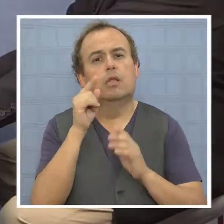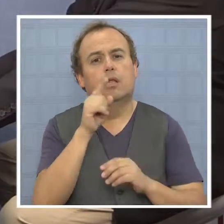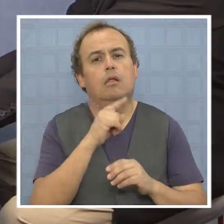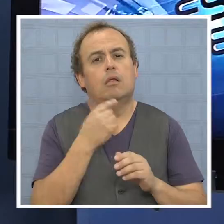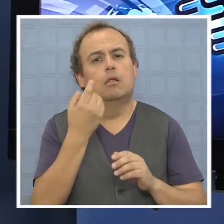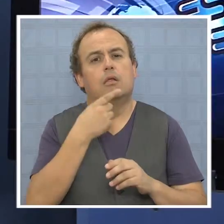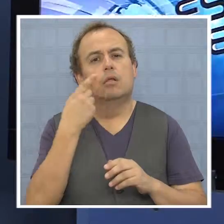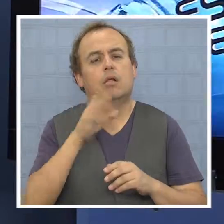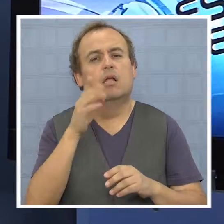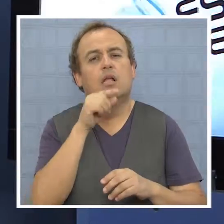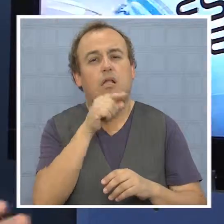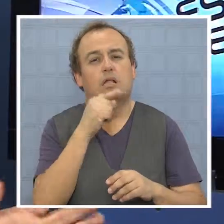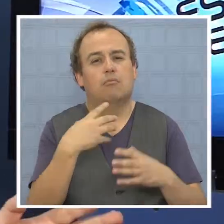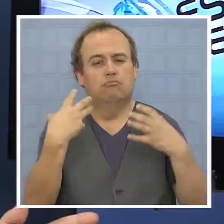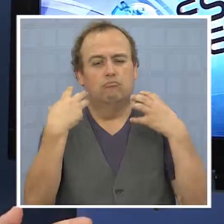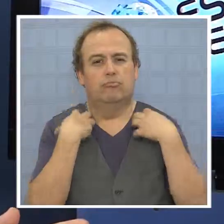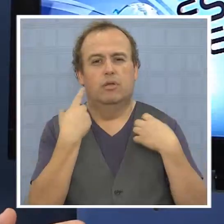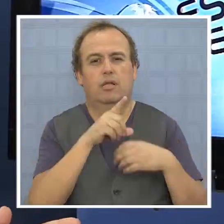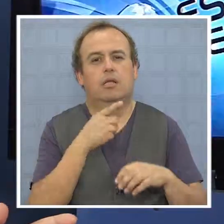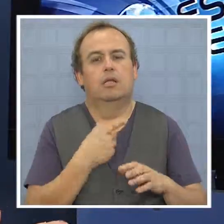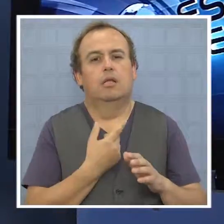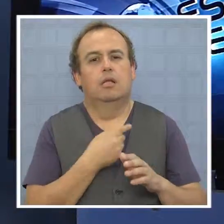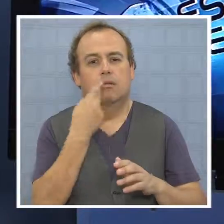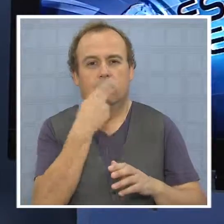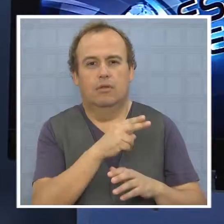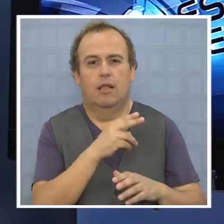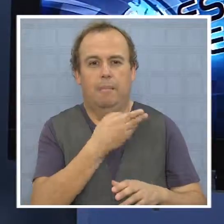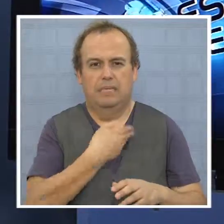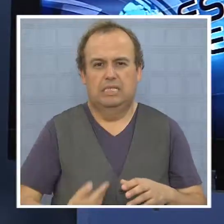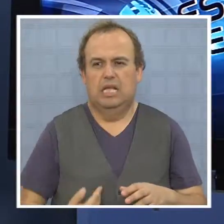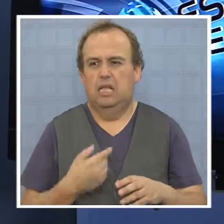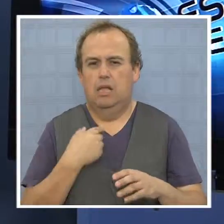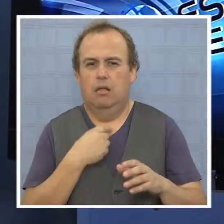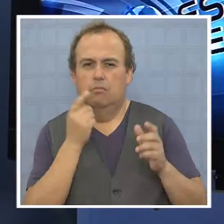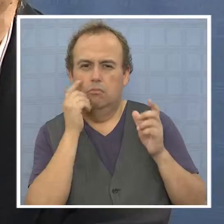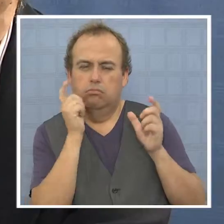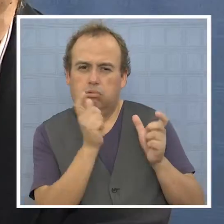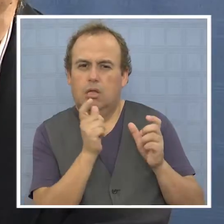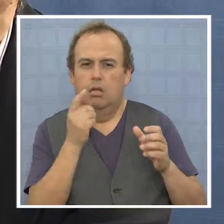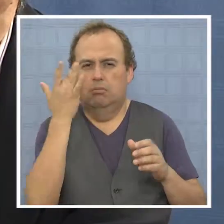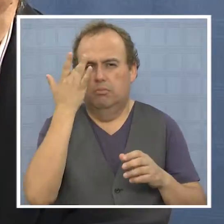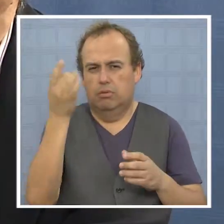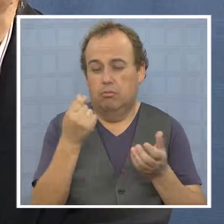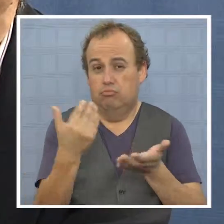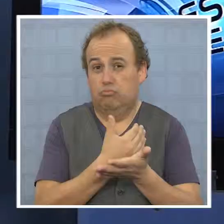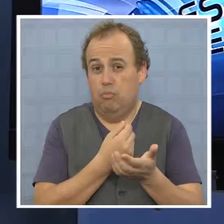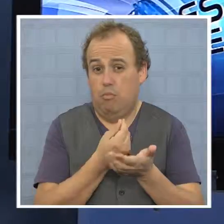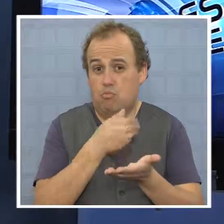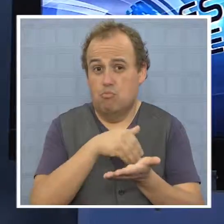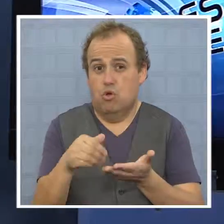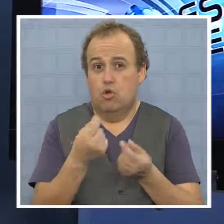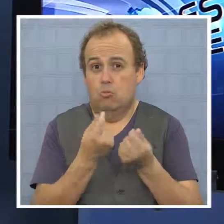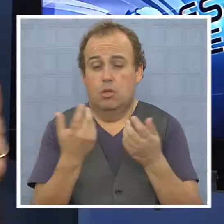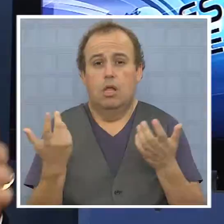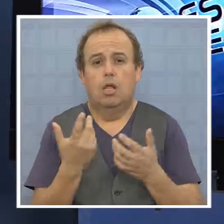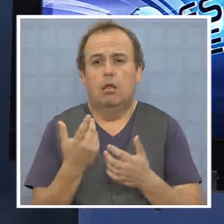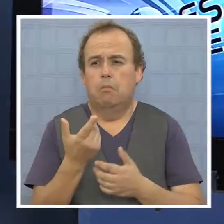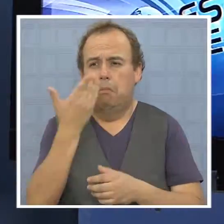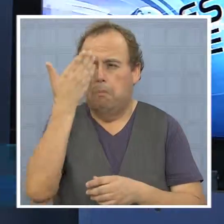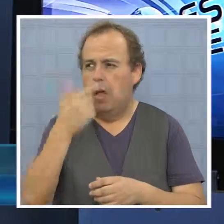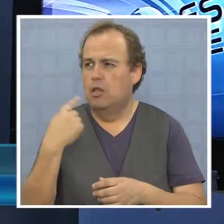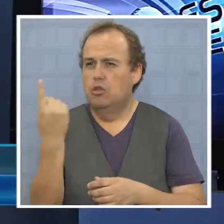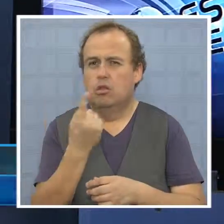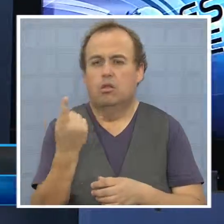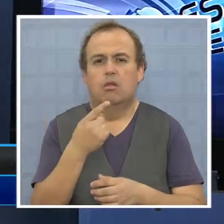encargados de la asesoría de imagen deberían mandarse a cambiar hace rato. O si un tipo lleva dos años contigo y está a cargo de tu imagen, y es un experto y gana no sé cuántos millones ahí en el